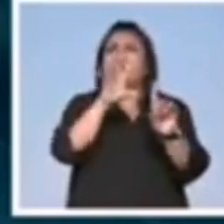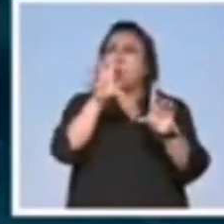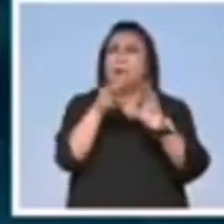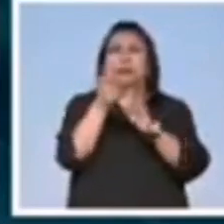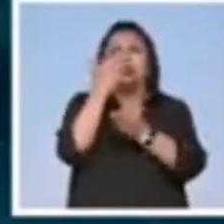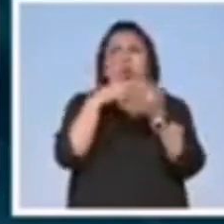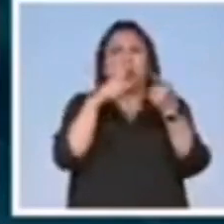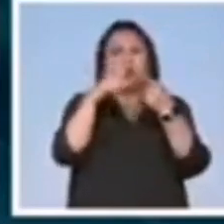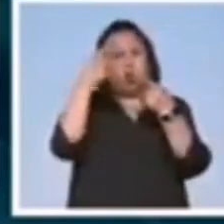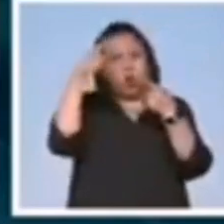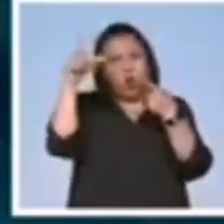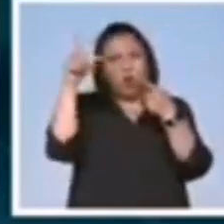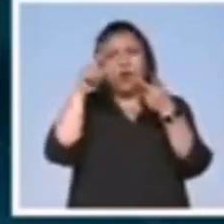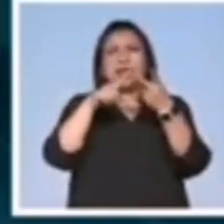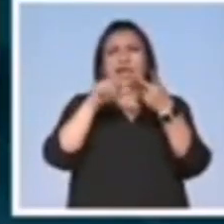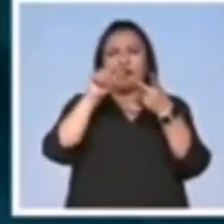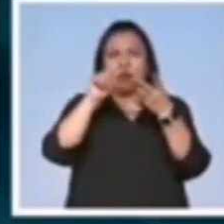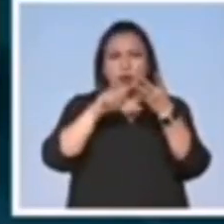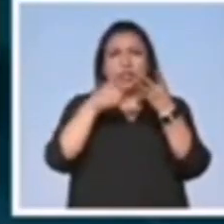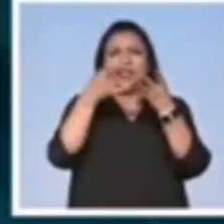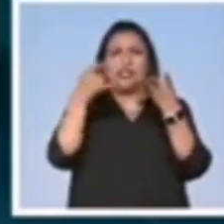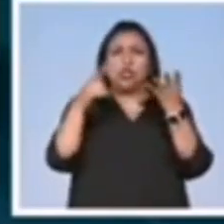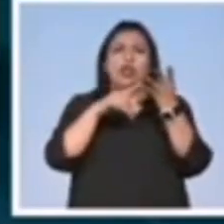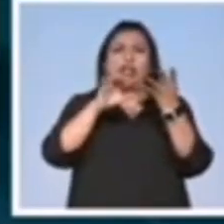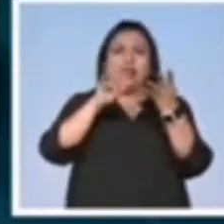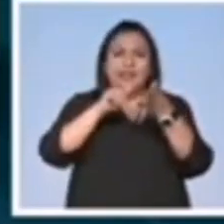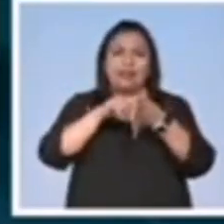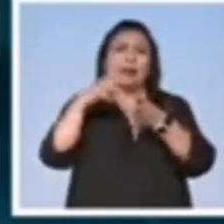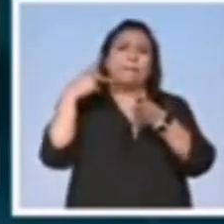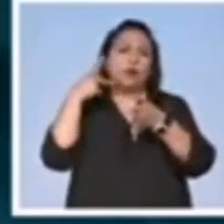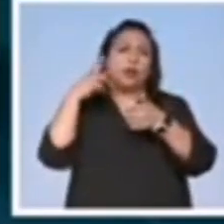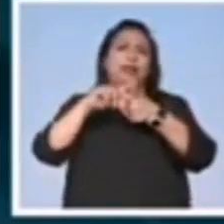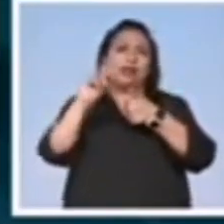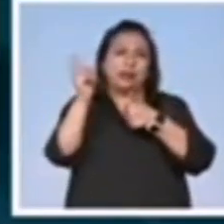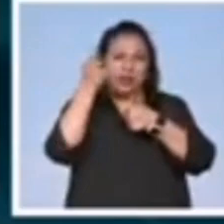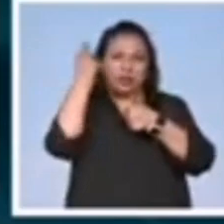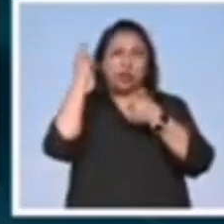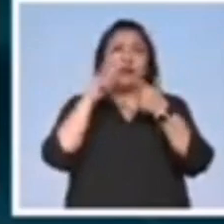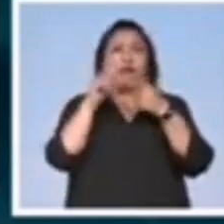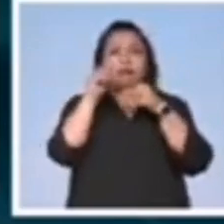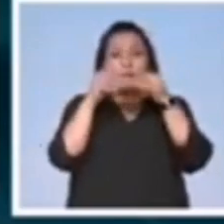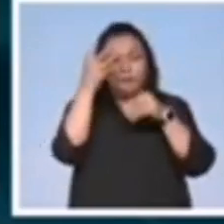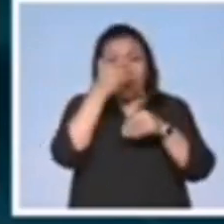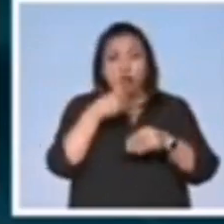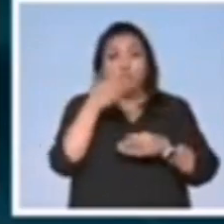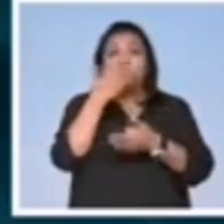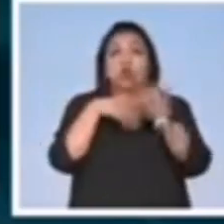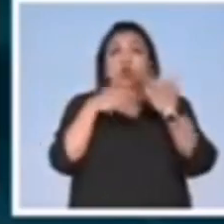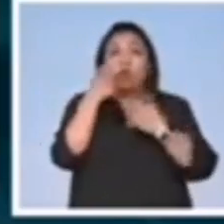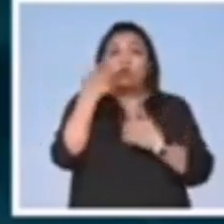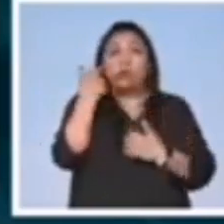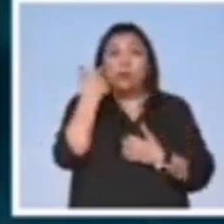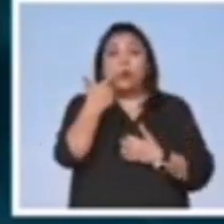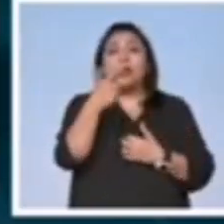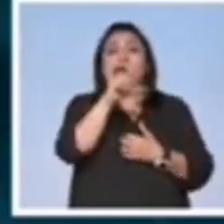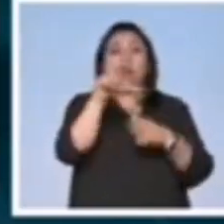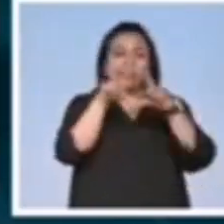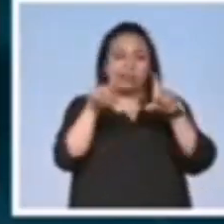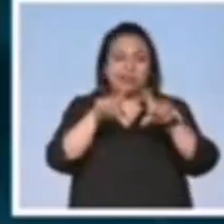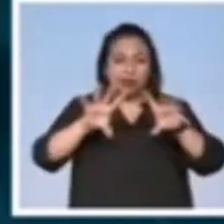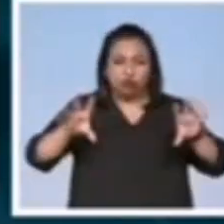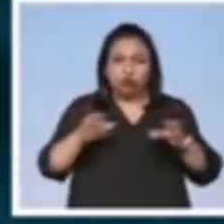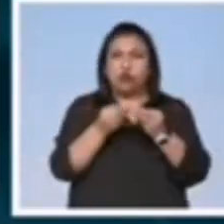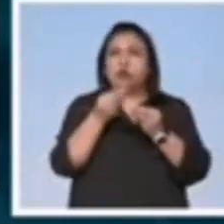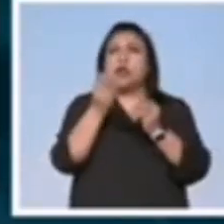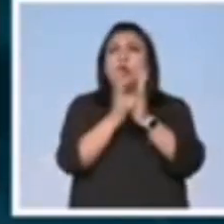lógica, antropología, historia, ética, política, tecnología y hasta estética. Todo esto lo podemos ver en los textos reunidos en el